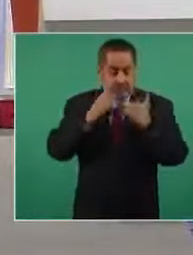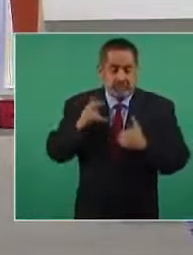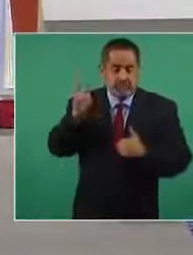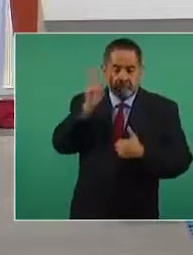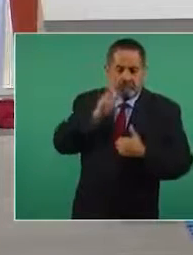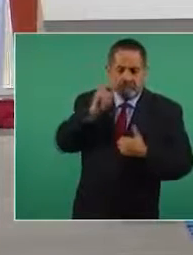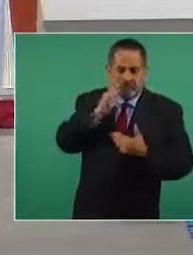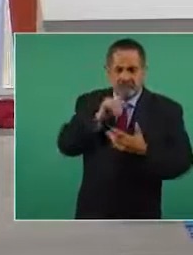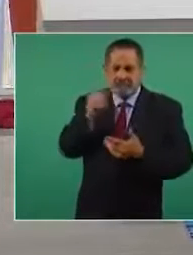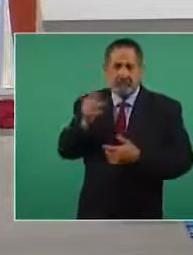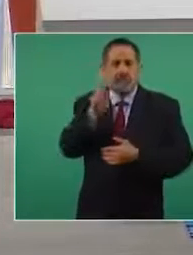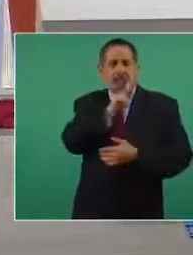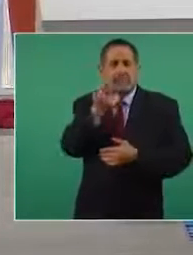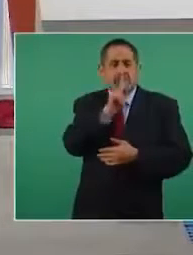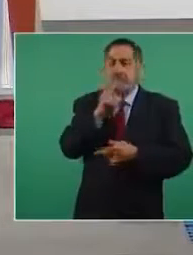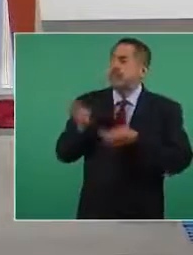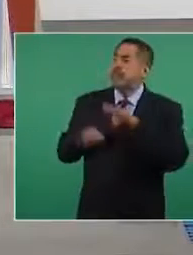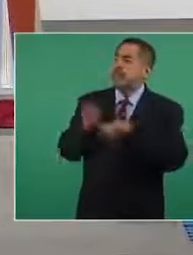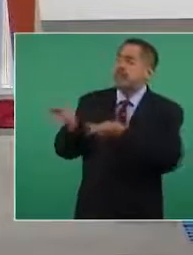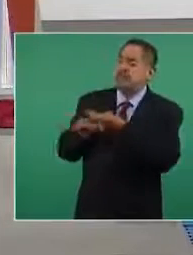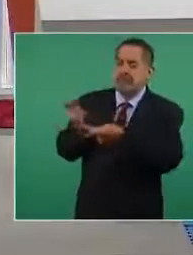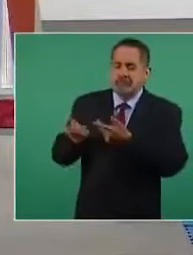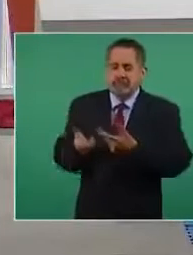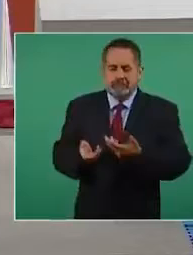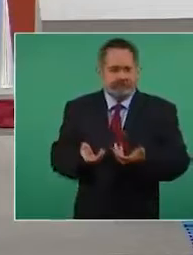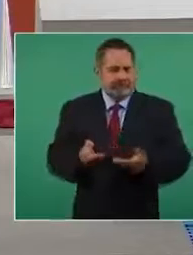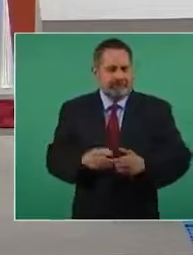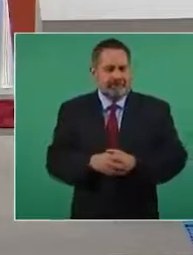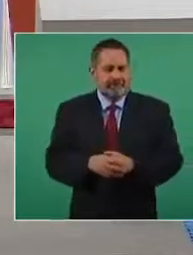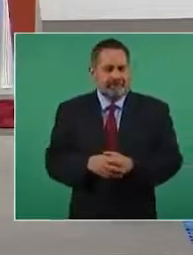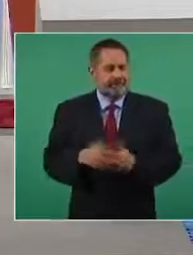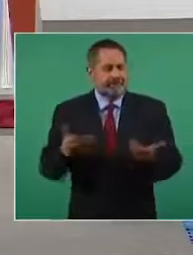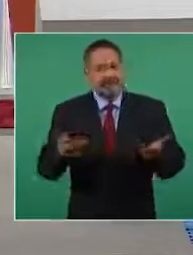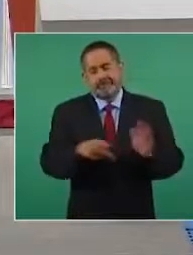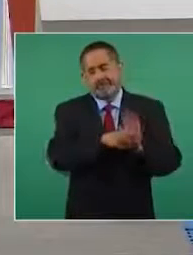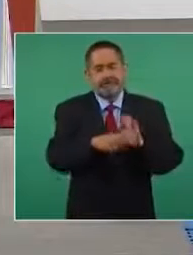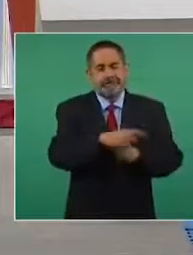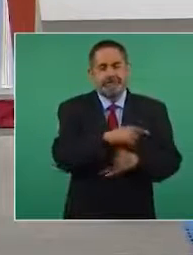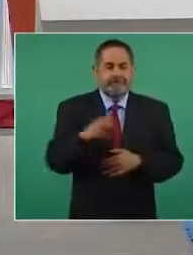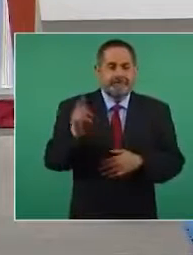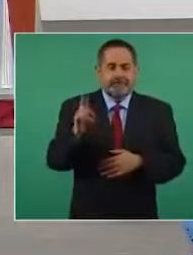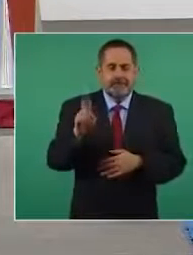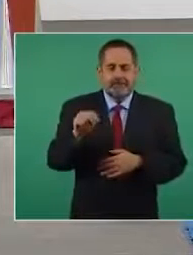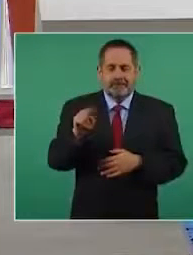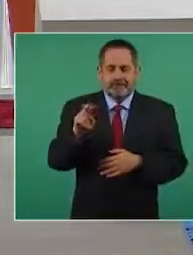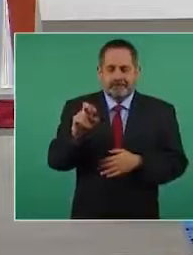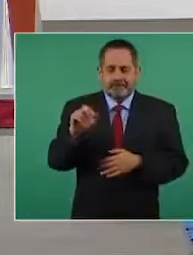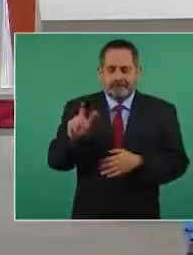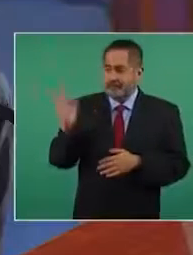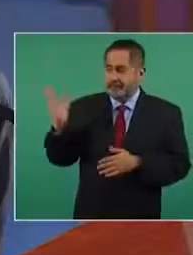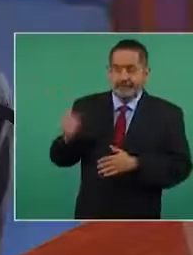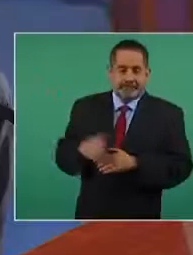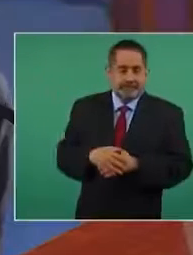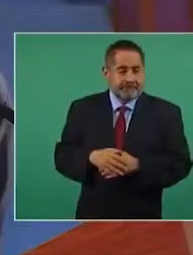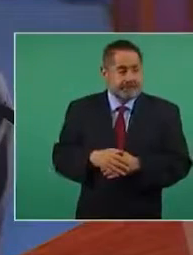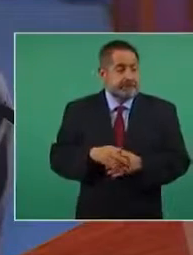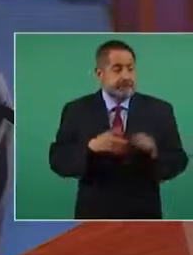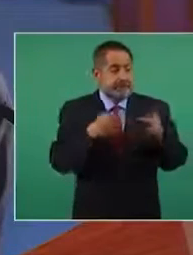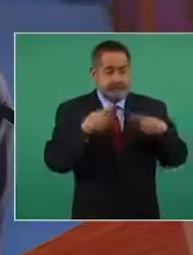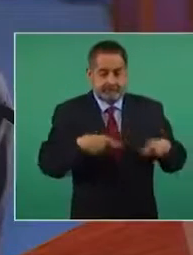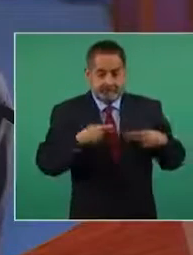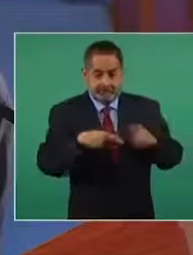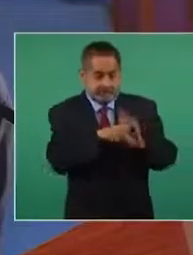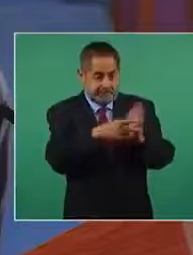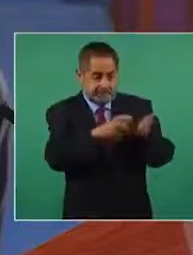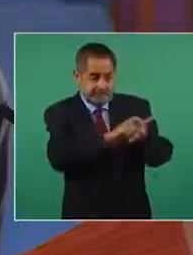todos podemos coincidir en tener un precio justo del gas, en tener un precio más barato. El asunto es cómo podemos lograr estos precios y qué puede hacer